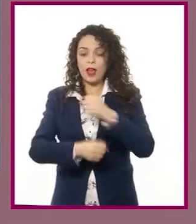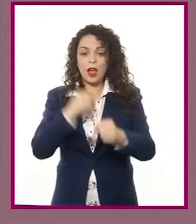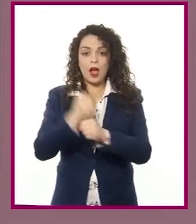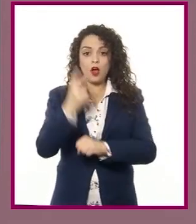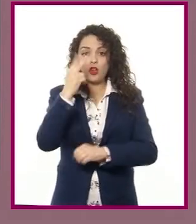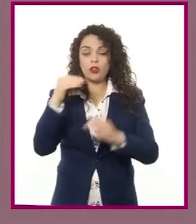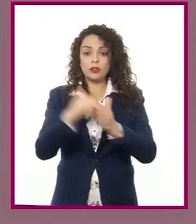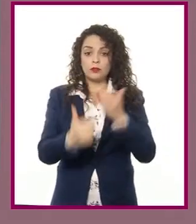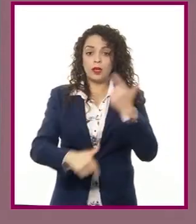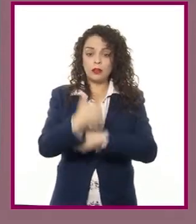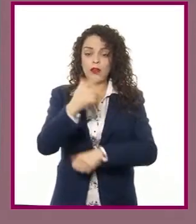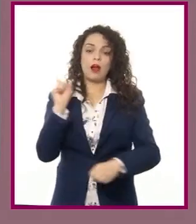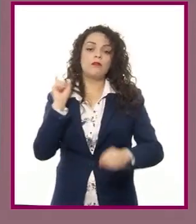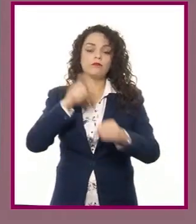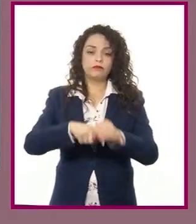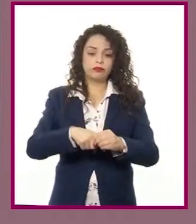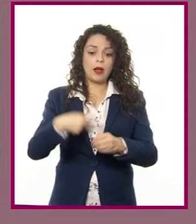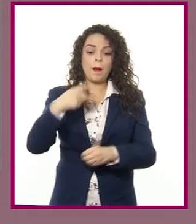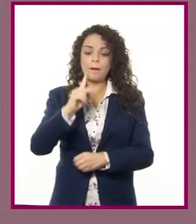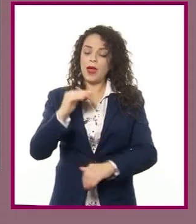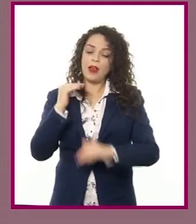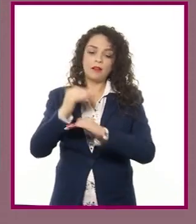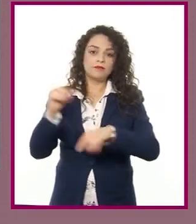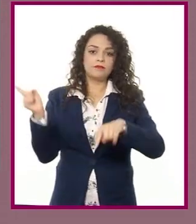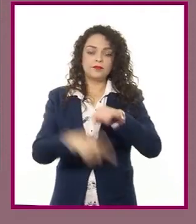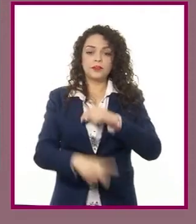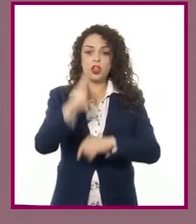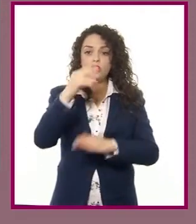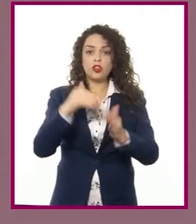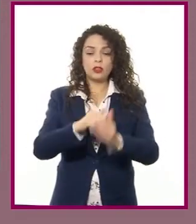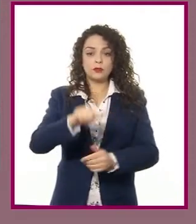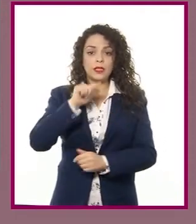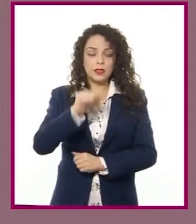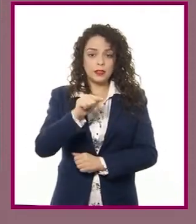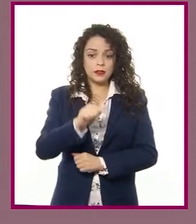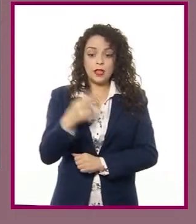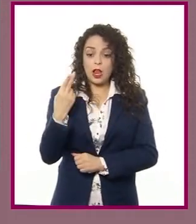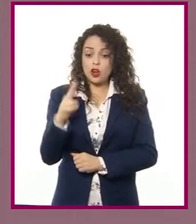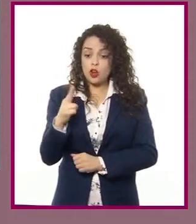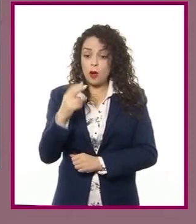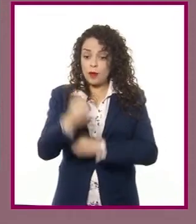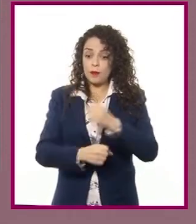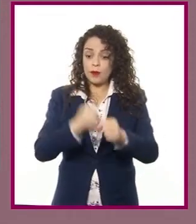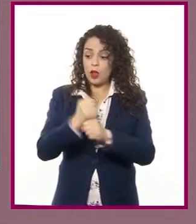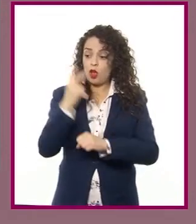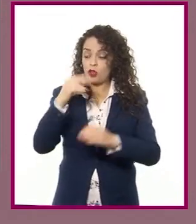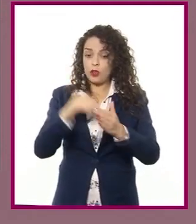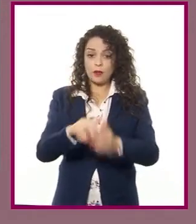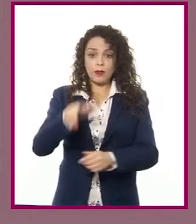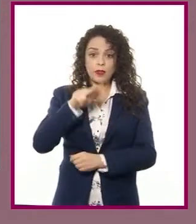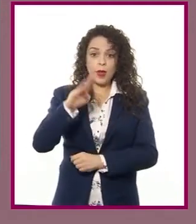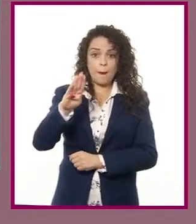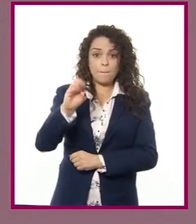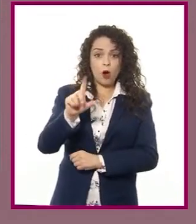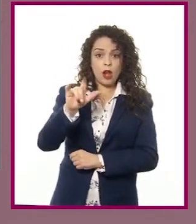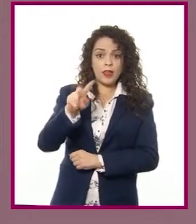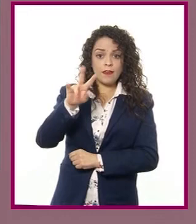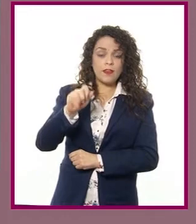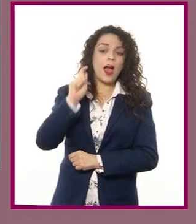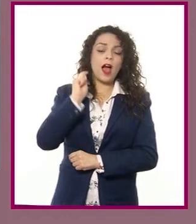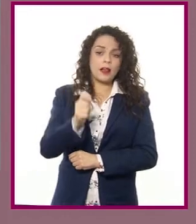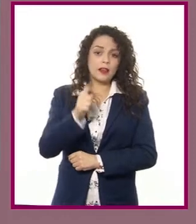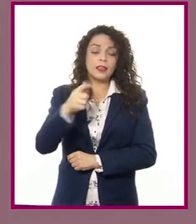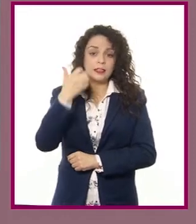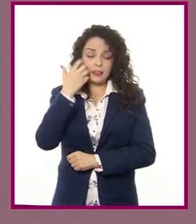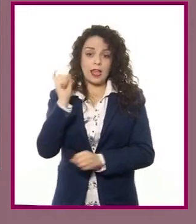fue suspendida en 2017. Hasta noviembre de 2018, Bolivia estaba en proceso de convertirse en miembro